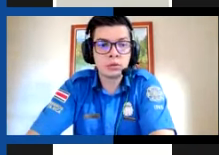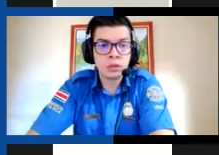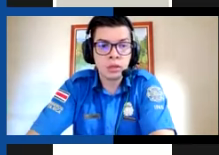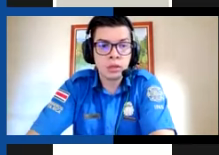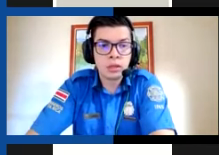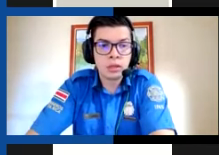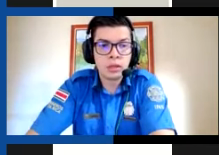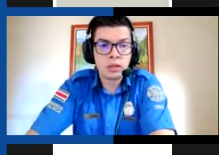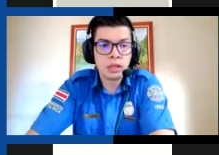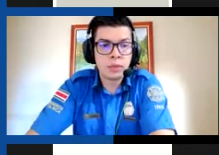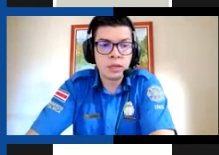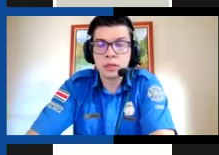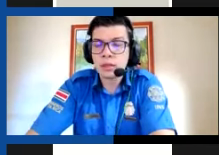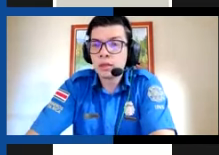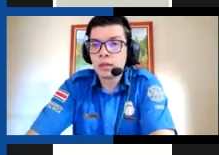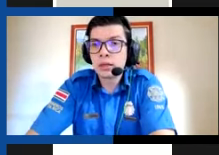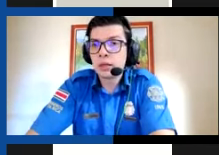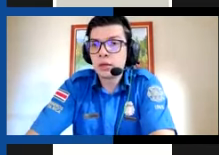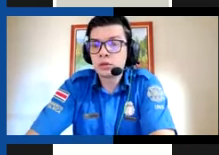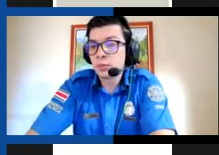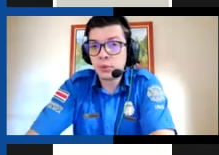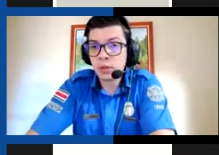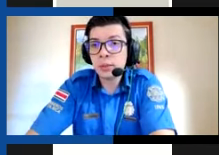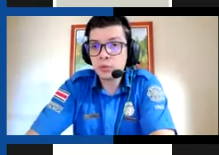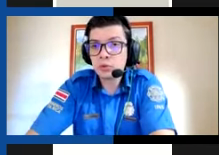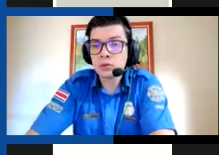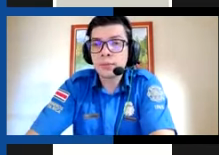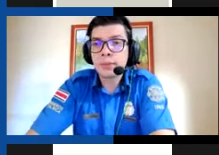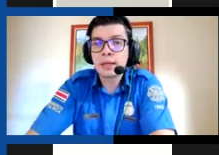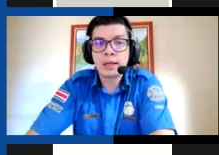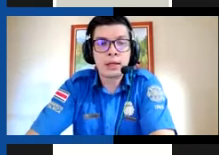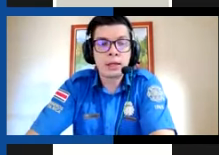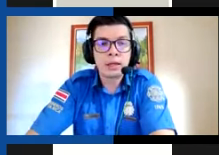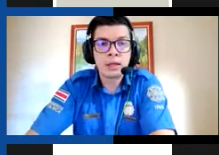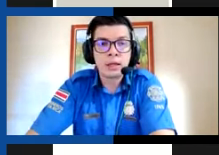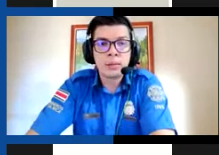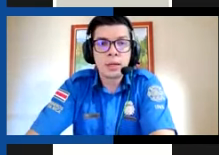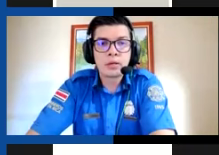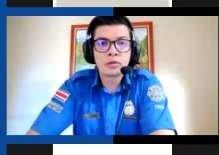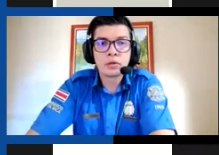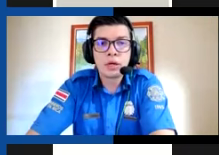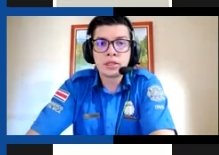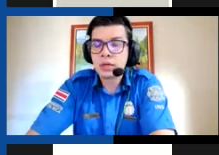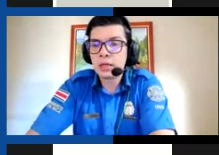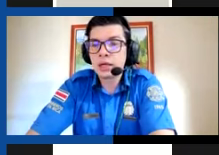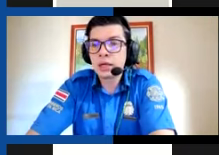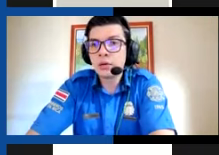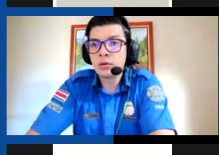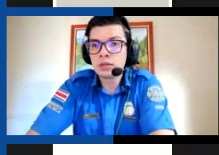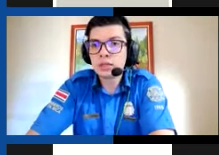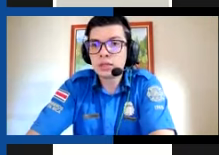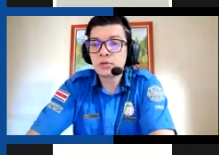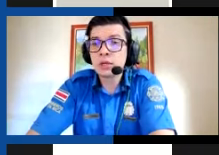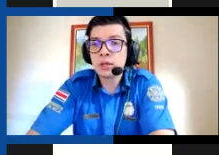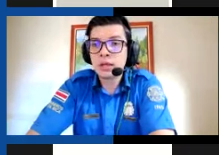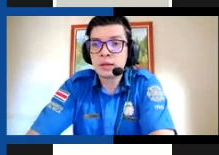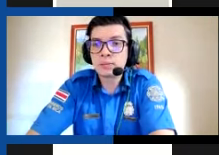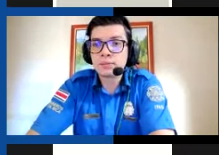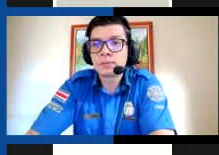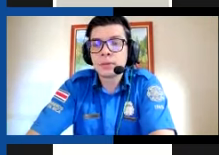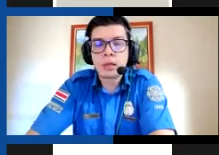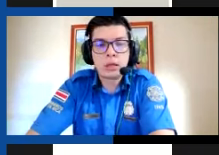es un tema que nos importa mucho, que para nosotros la seguridad de cada uno de ustedes es